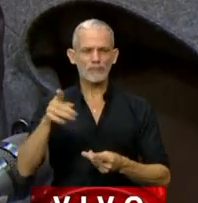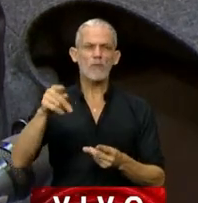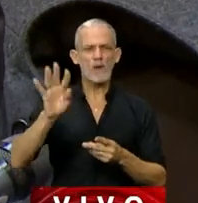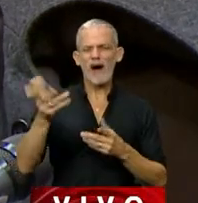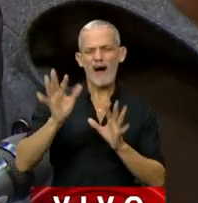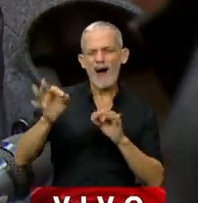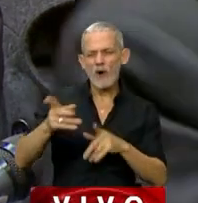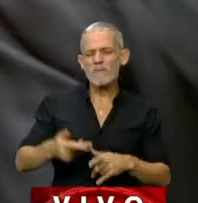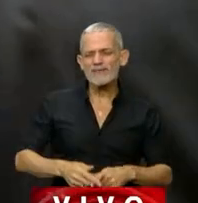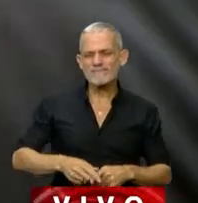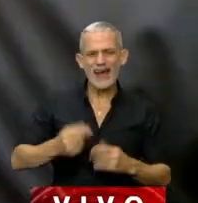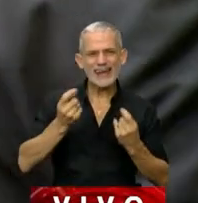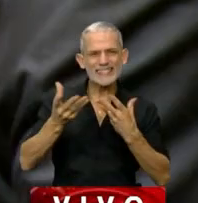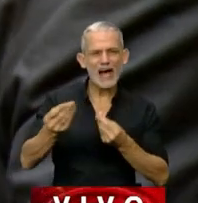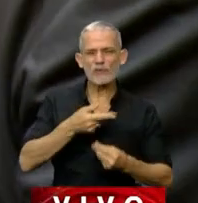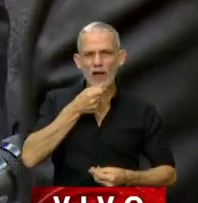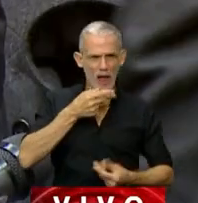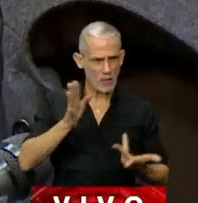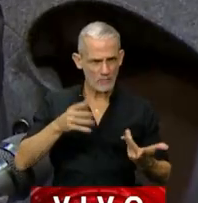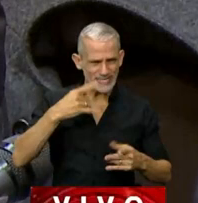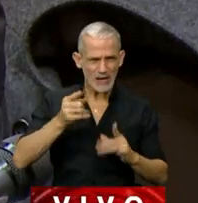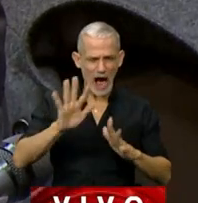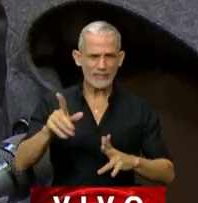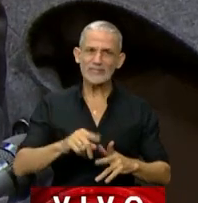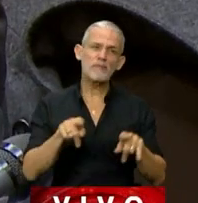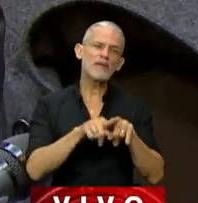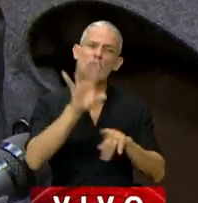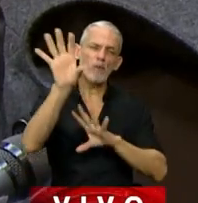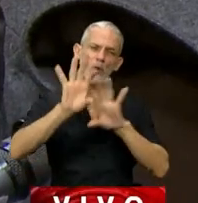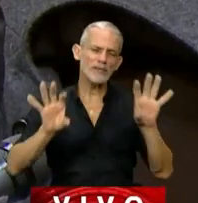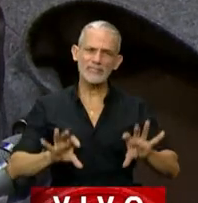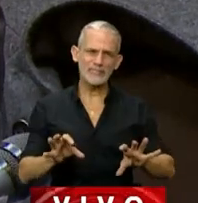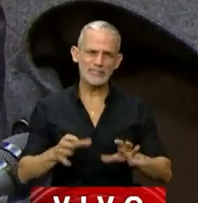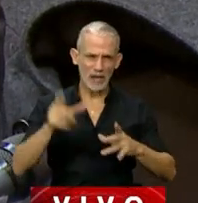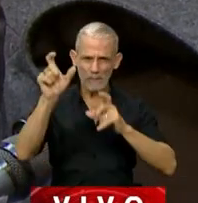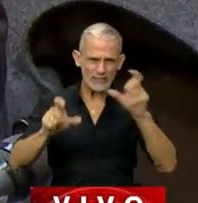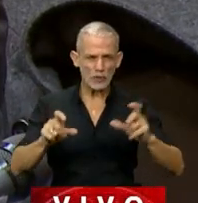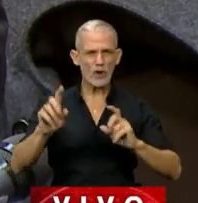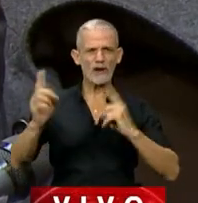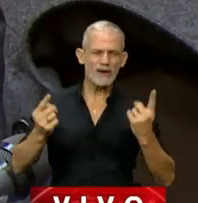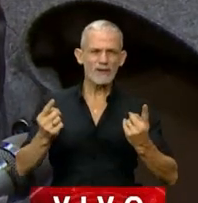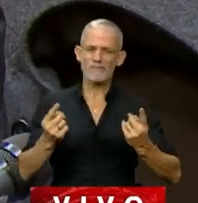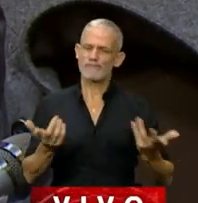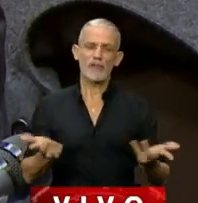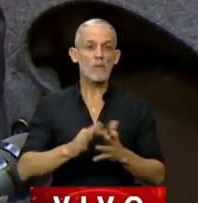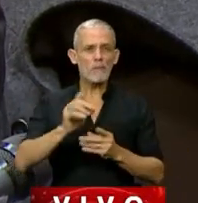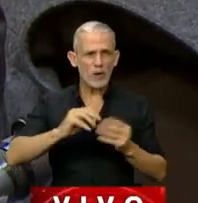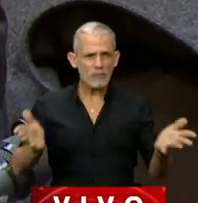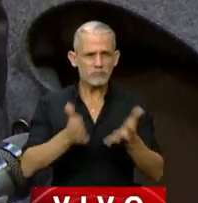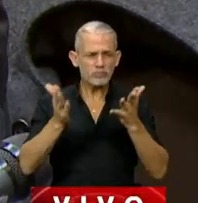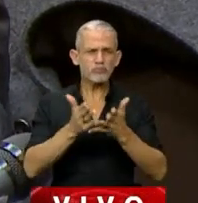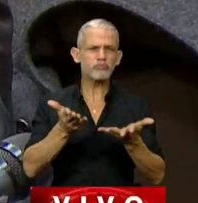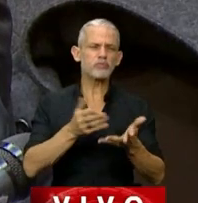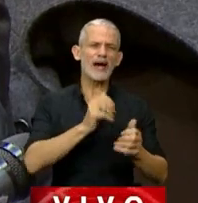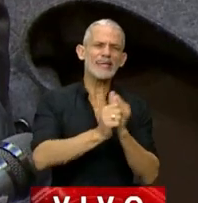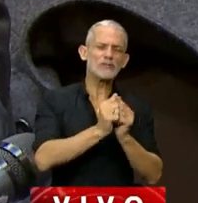ser íntegro y no necesitar de ayuda de terceros. Pero lo mismo pasa con las provincias. ¿Por qué motivo tenemos promoción industrial